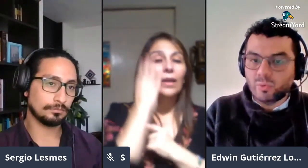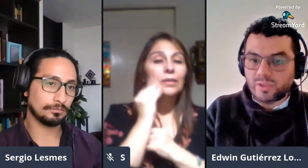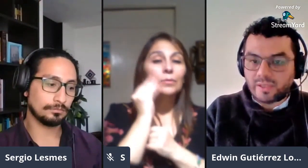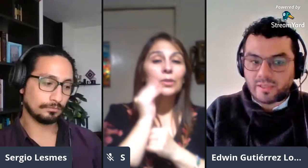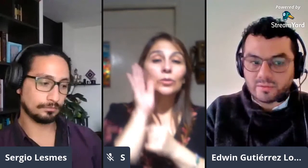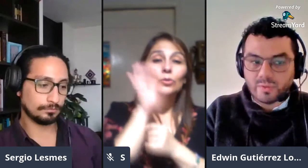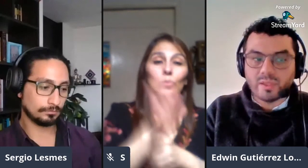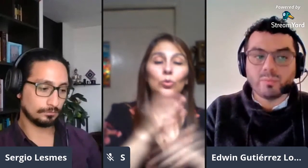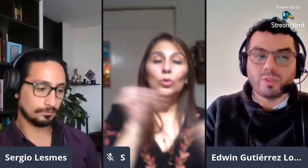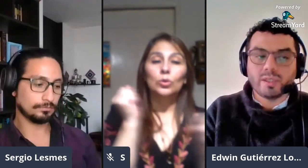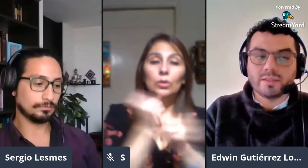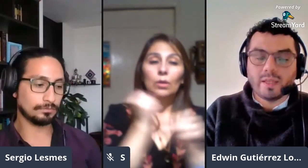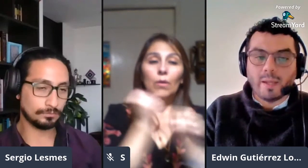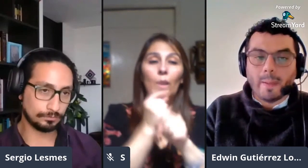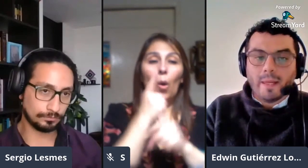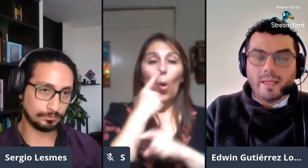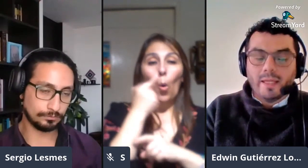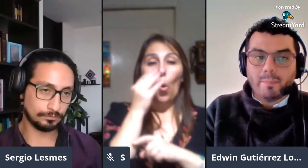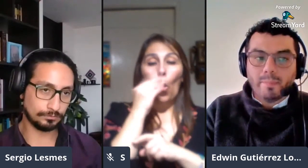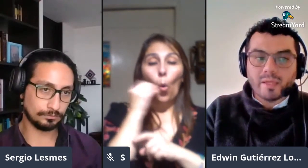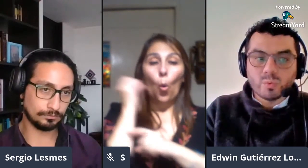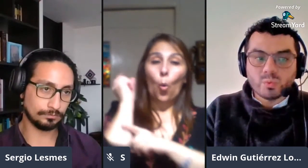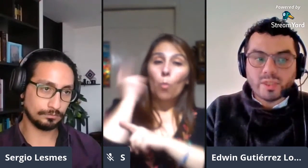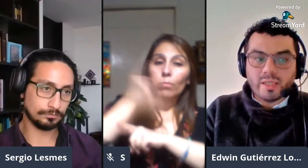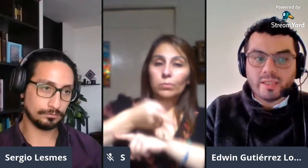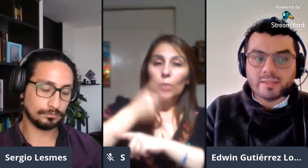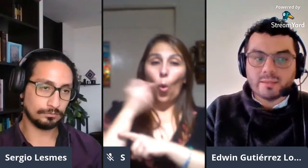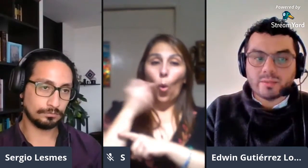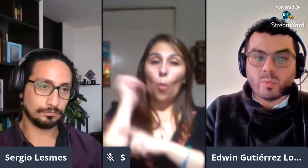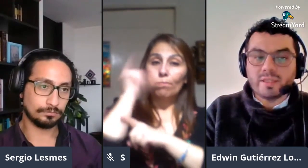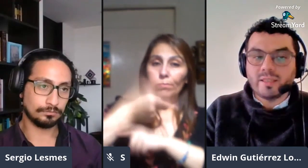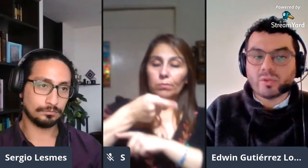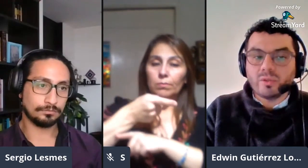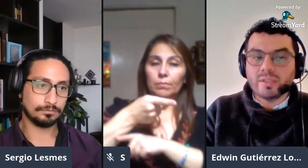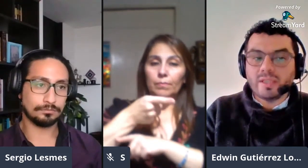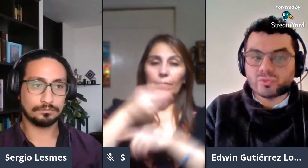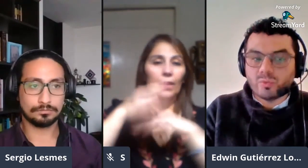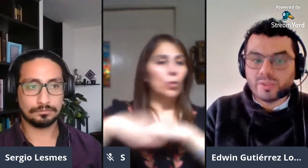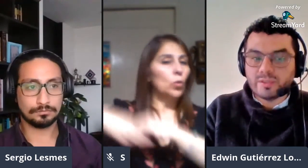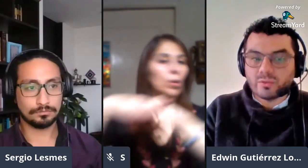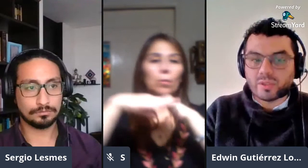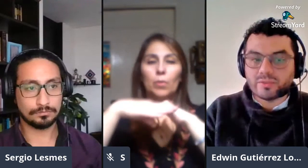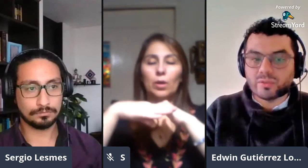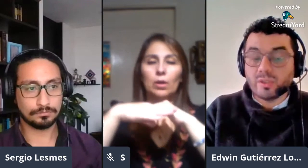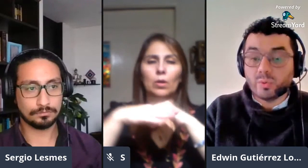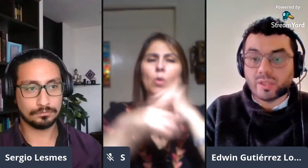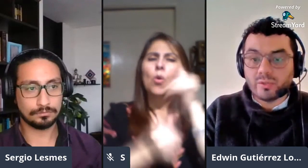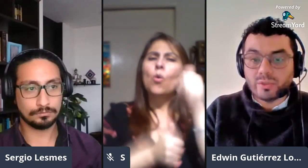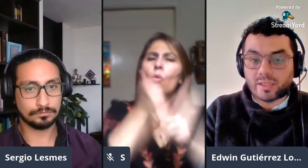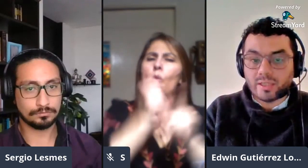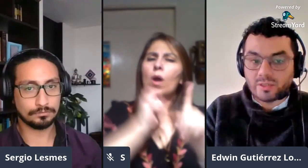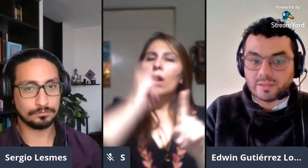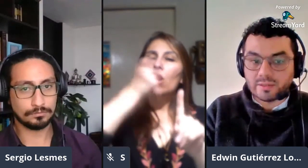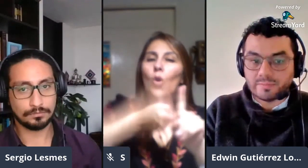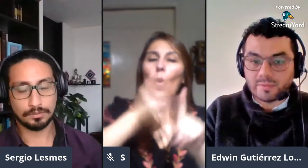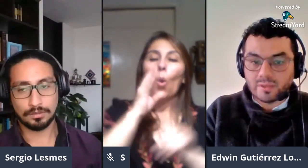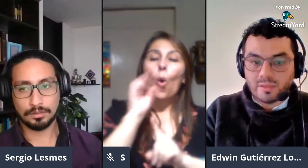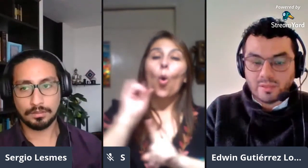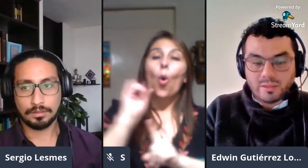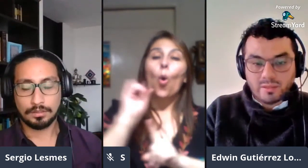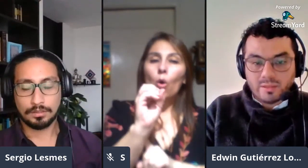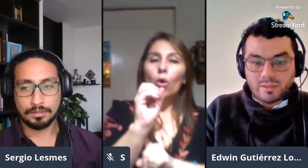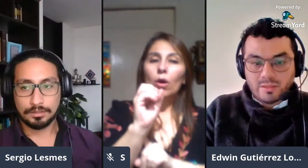de masculinidades no hegemónicas, la pregunta es, ¿cuál es el rol de los hombres con relación al cuidado y a las violencias?